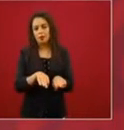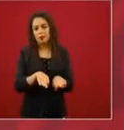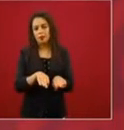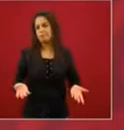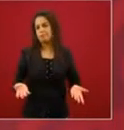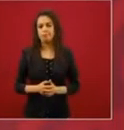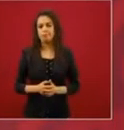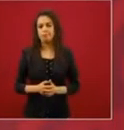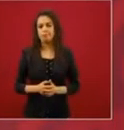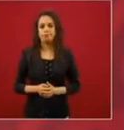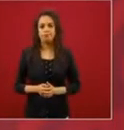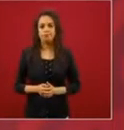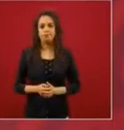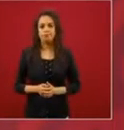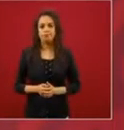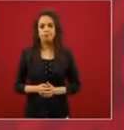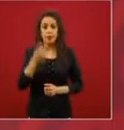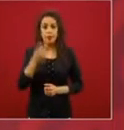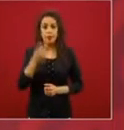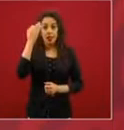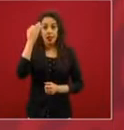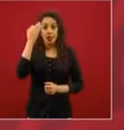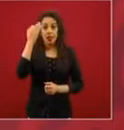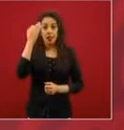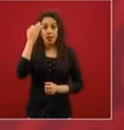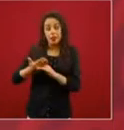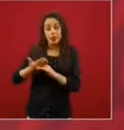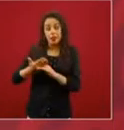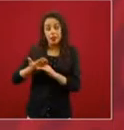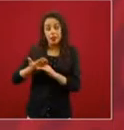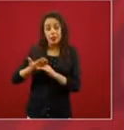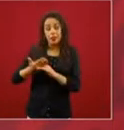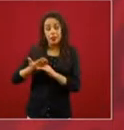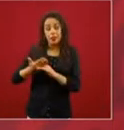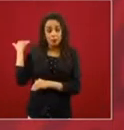Fíjense, en ese sexenio que se recibió